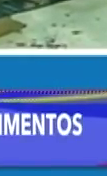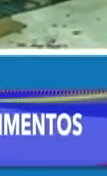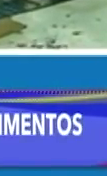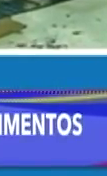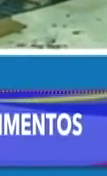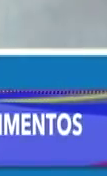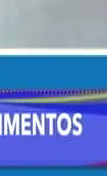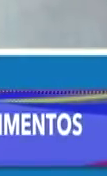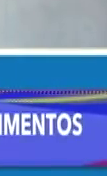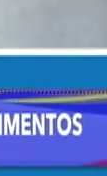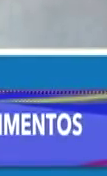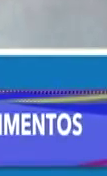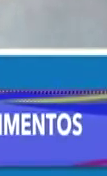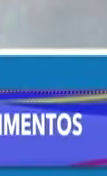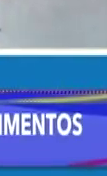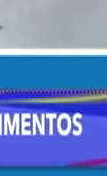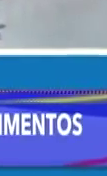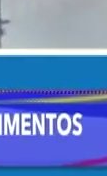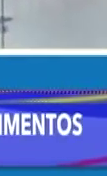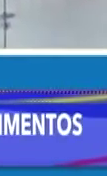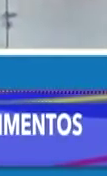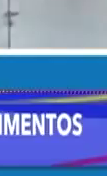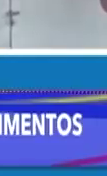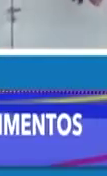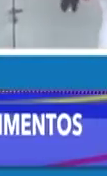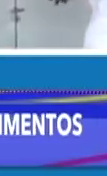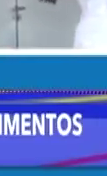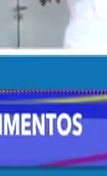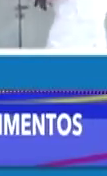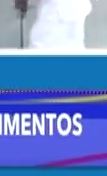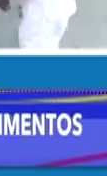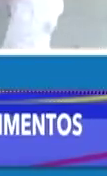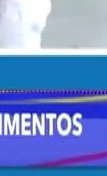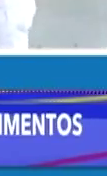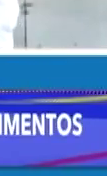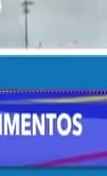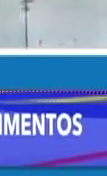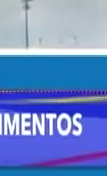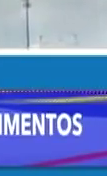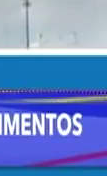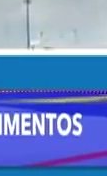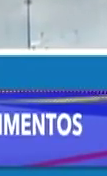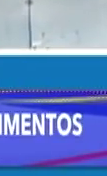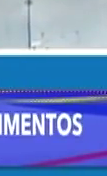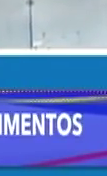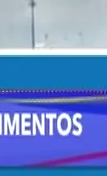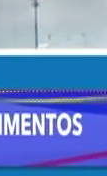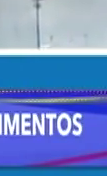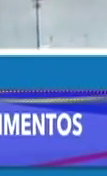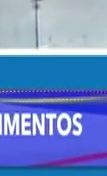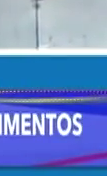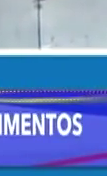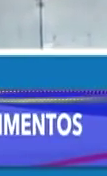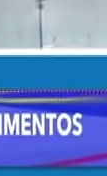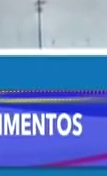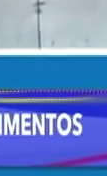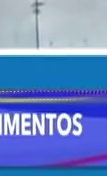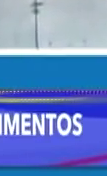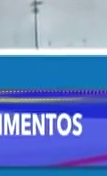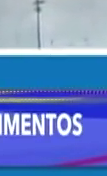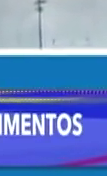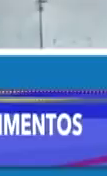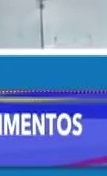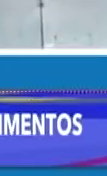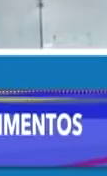al que menos perjudican es a maduro porque yo estoy claro y tengo mi escudo protector al que